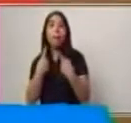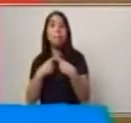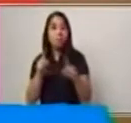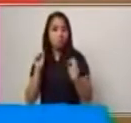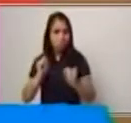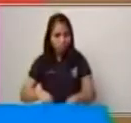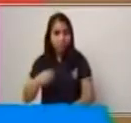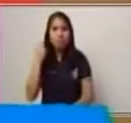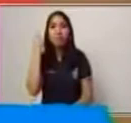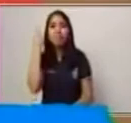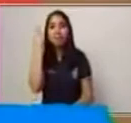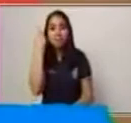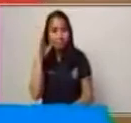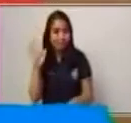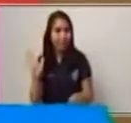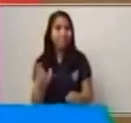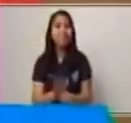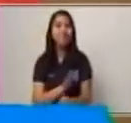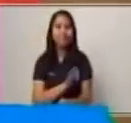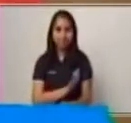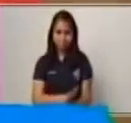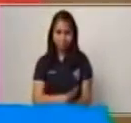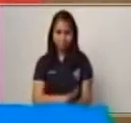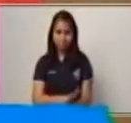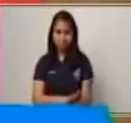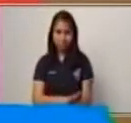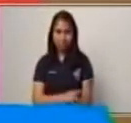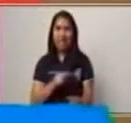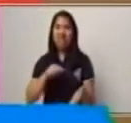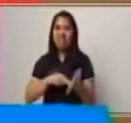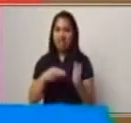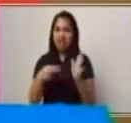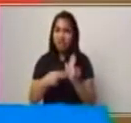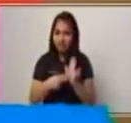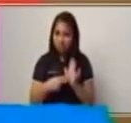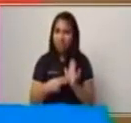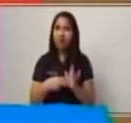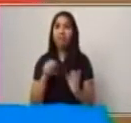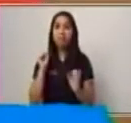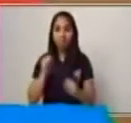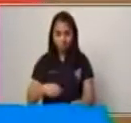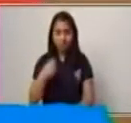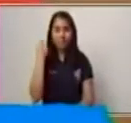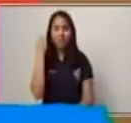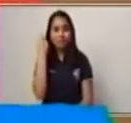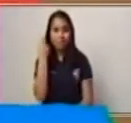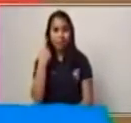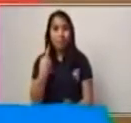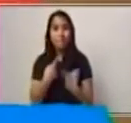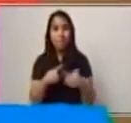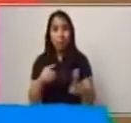la siguiente clasificación es la oración bimembre.